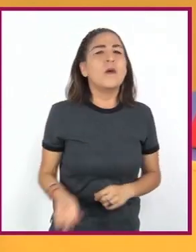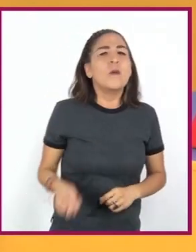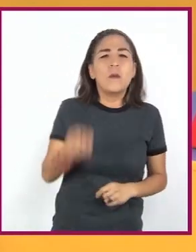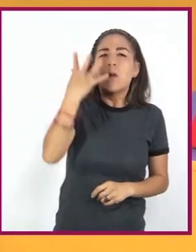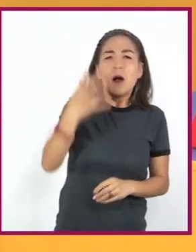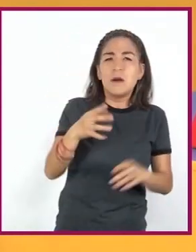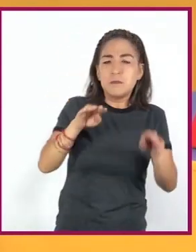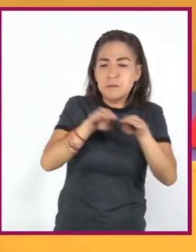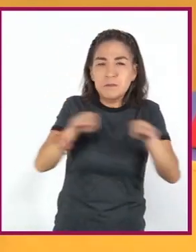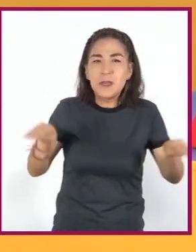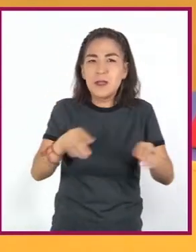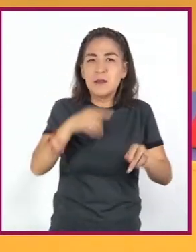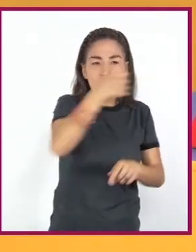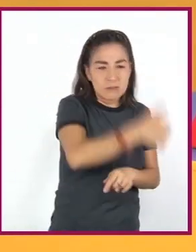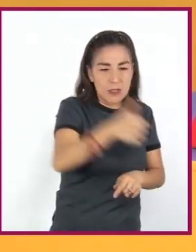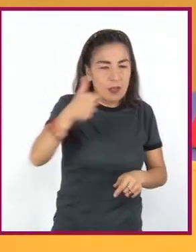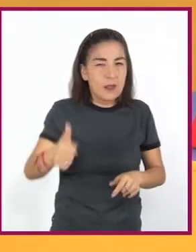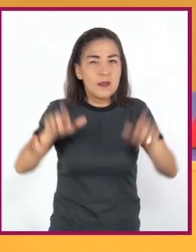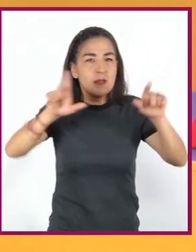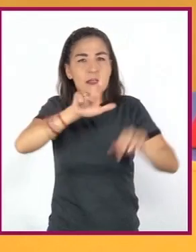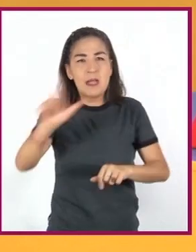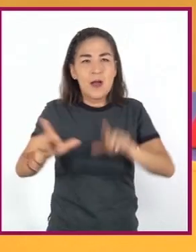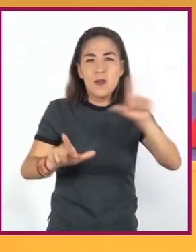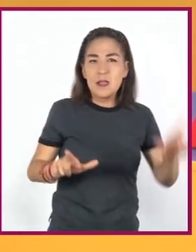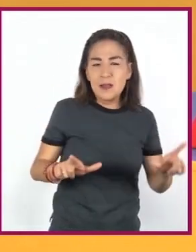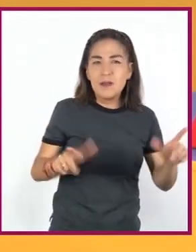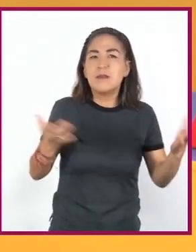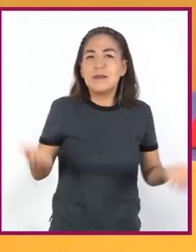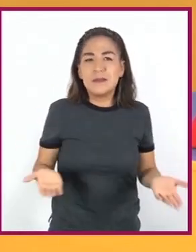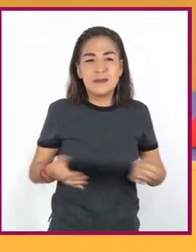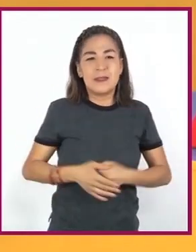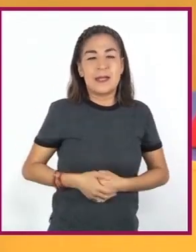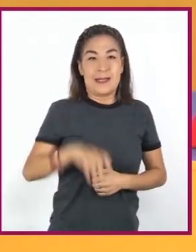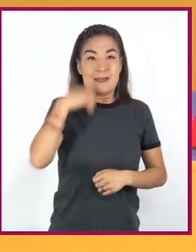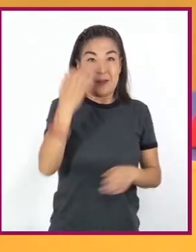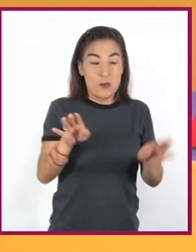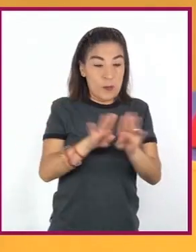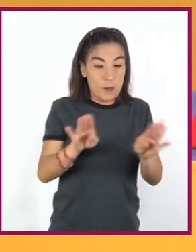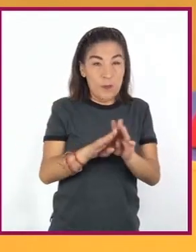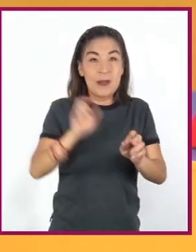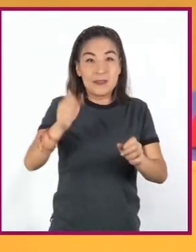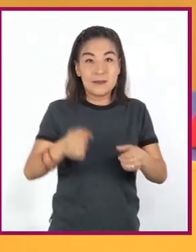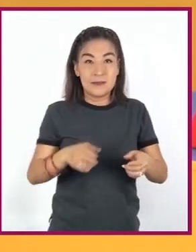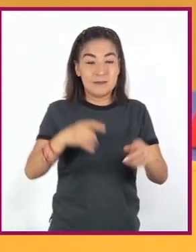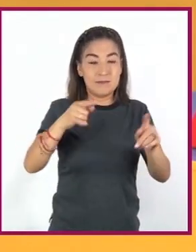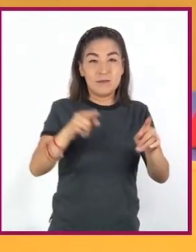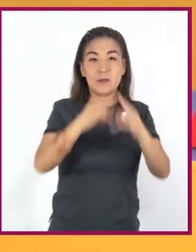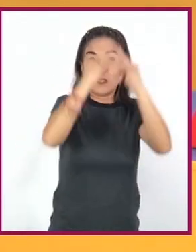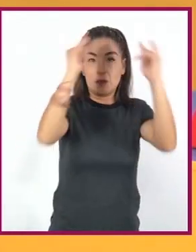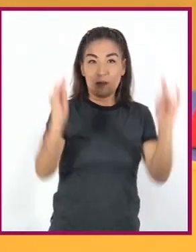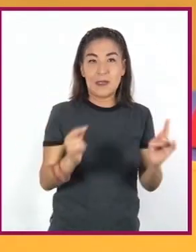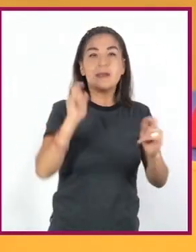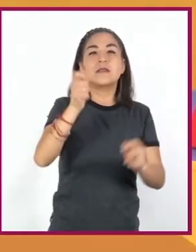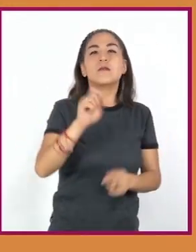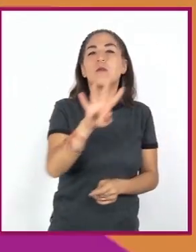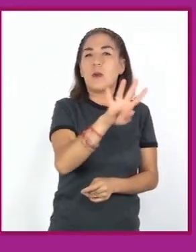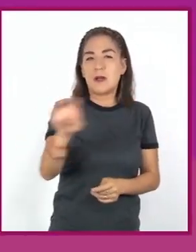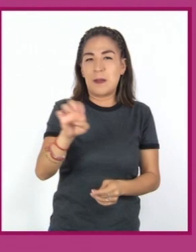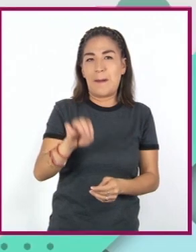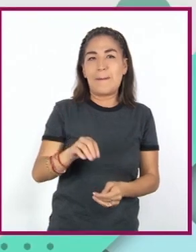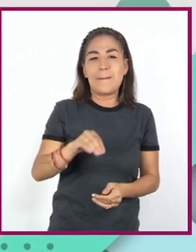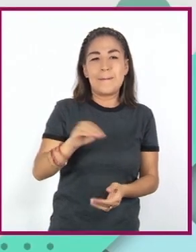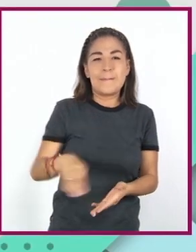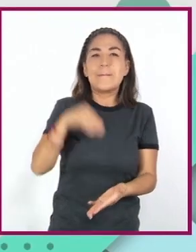cada lado de la carpa? El área total que se quiere cubrir en la plaza principal es de 400